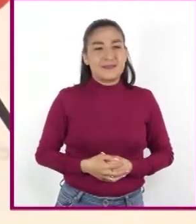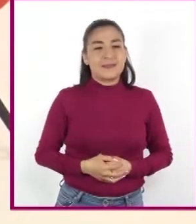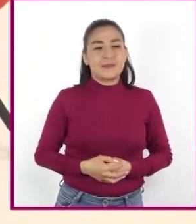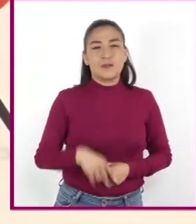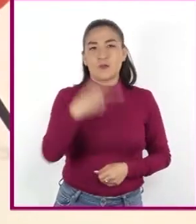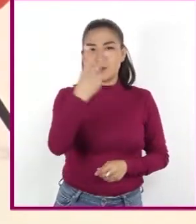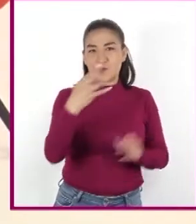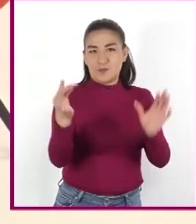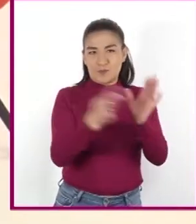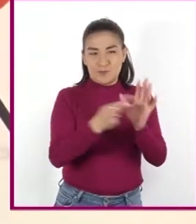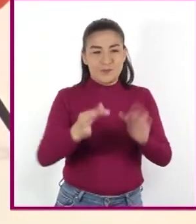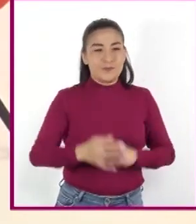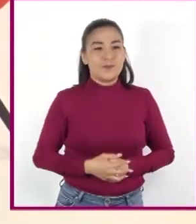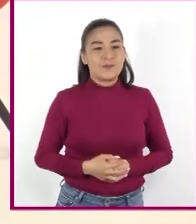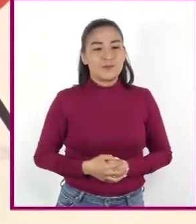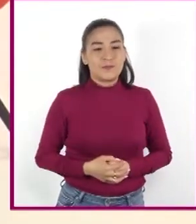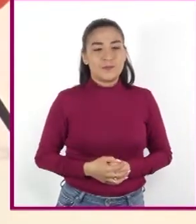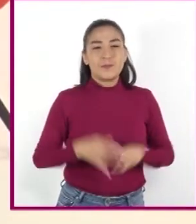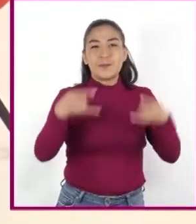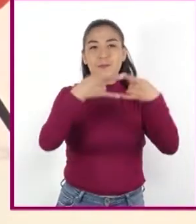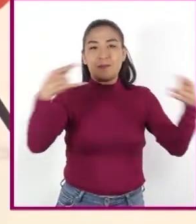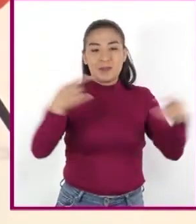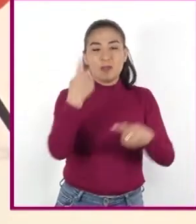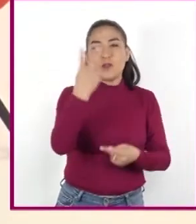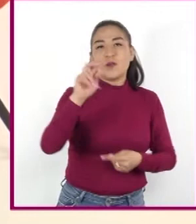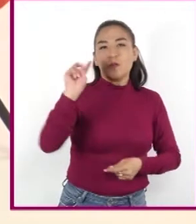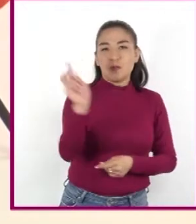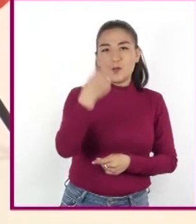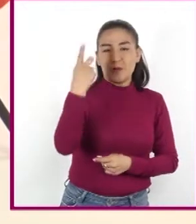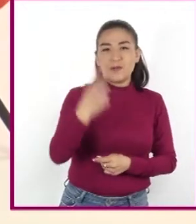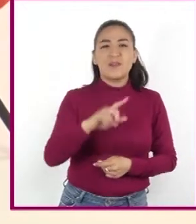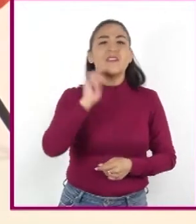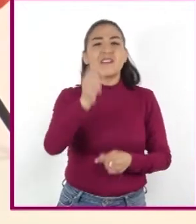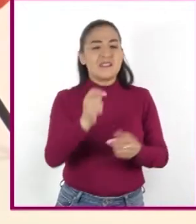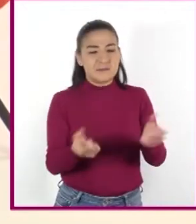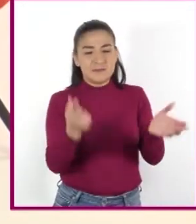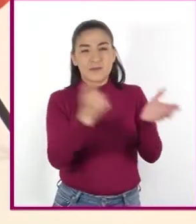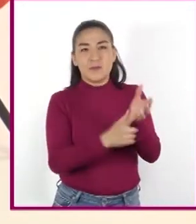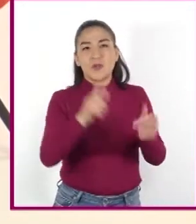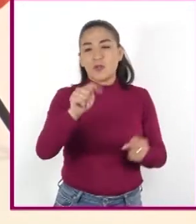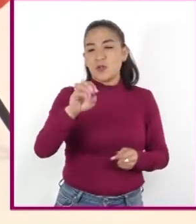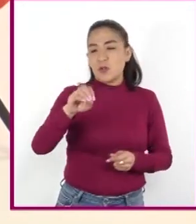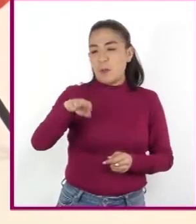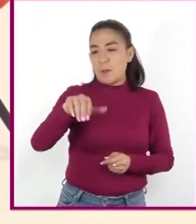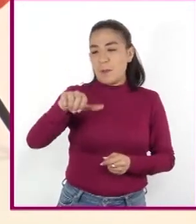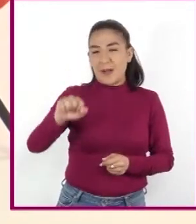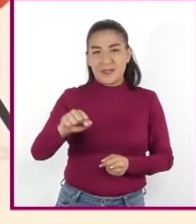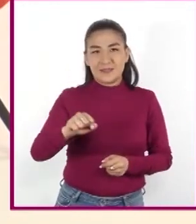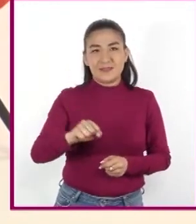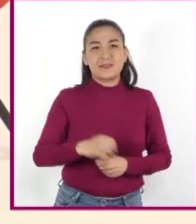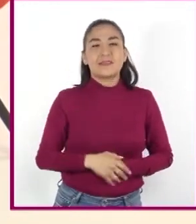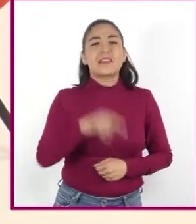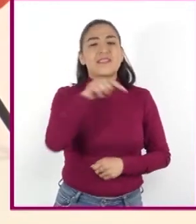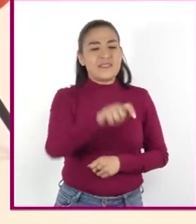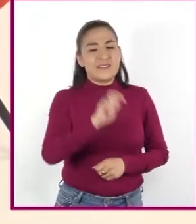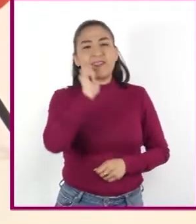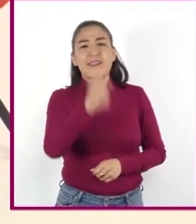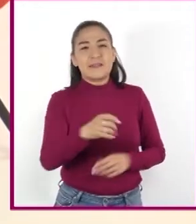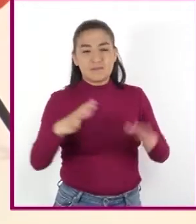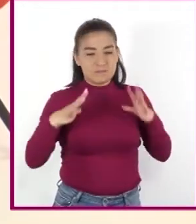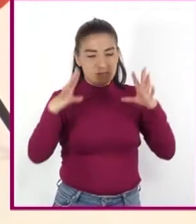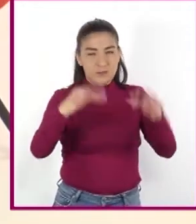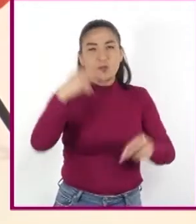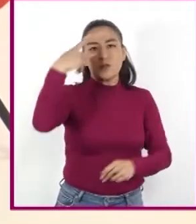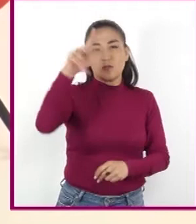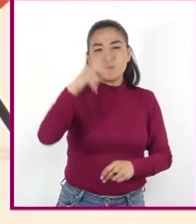Por 2 puntos. Billete de $2 donde encontramos a Thomas Jefferson, uno de los padres fundadores de los